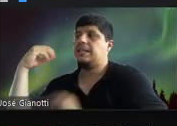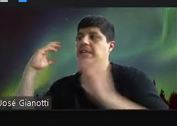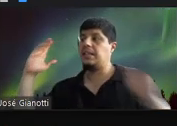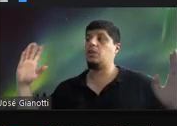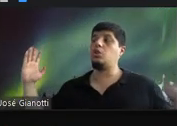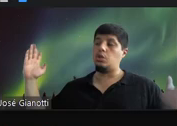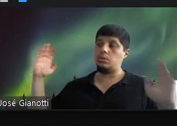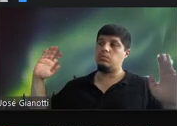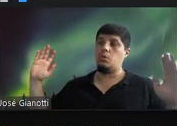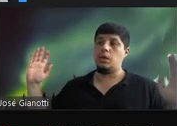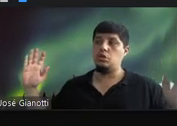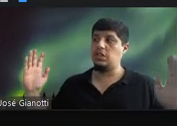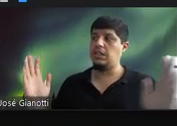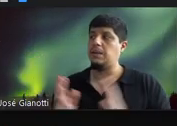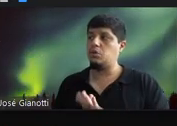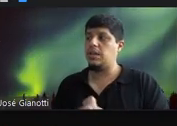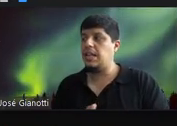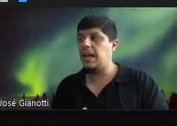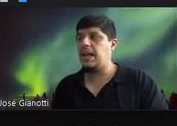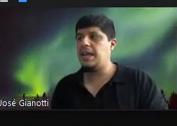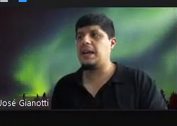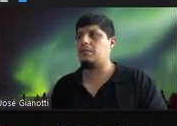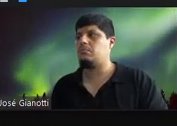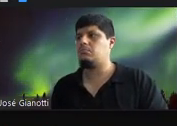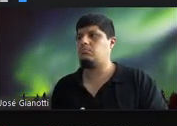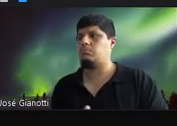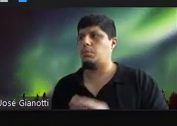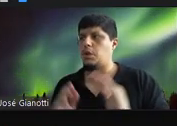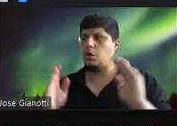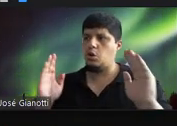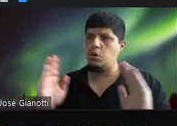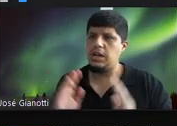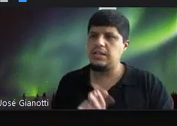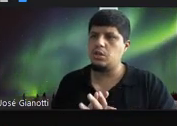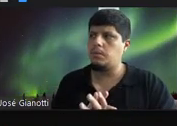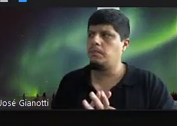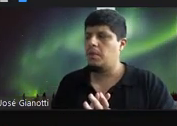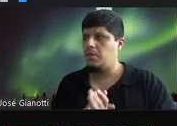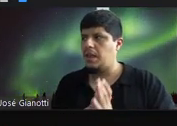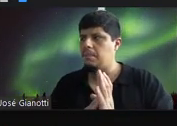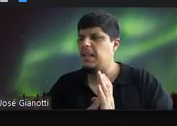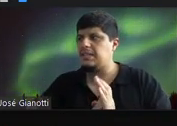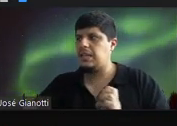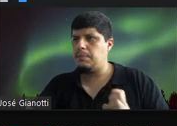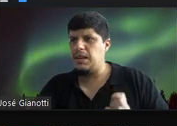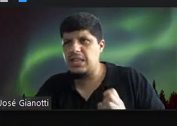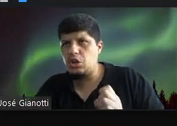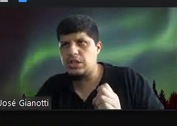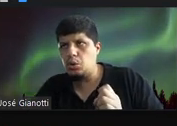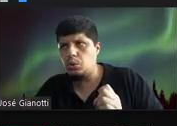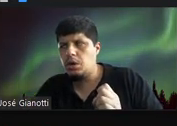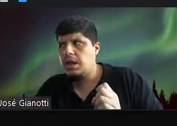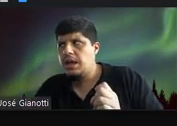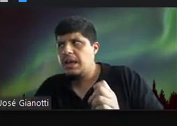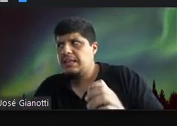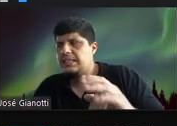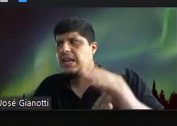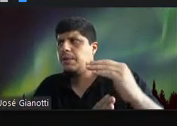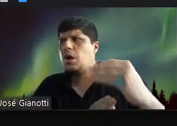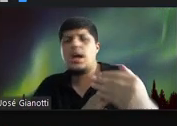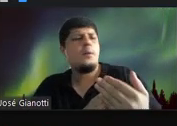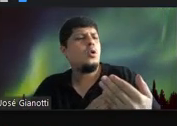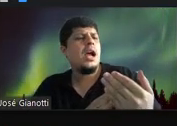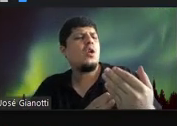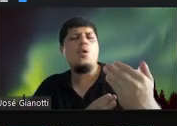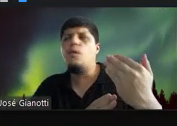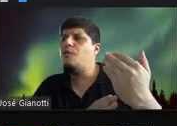que ya está entre nosotros, lo cual nos enteramos el día de ayer por medio de comunicación del MINSA, del Ministerio de Salud. Se ha